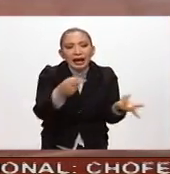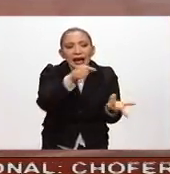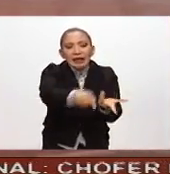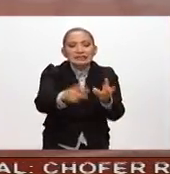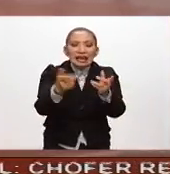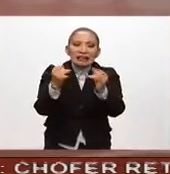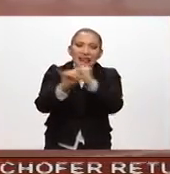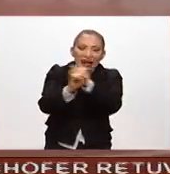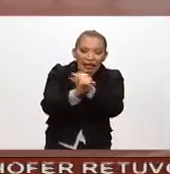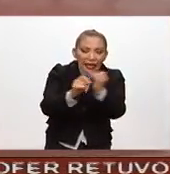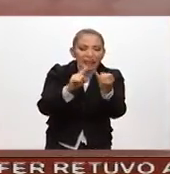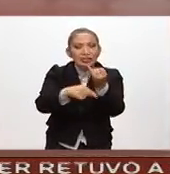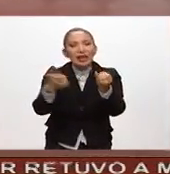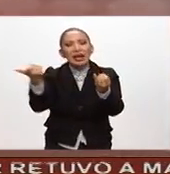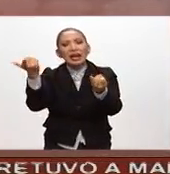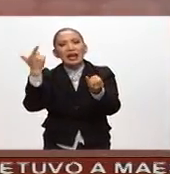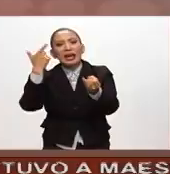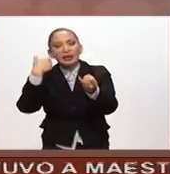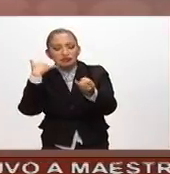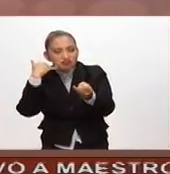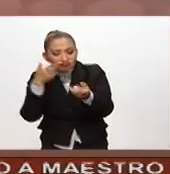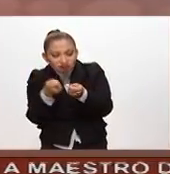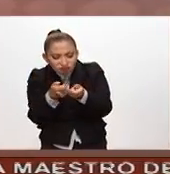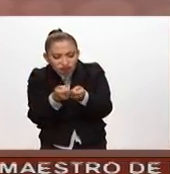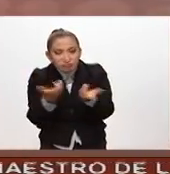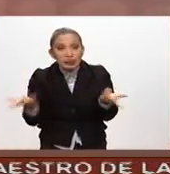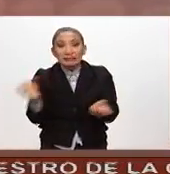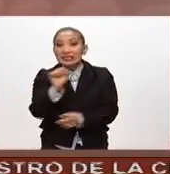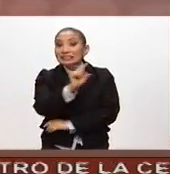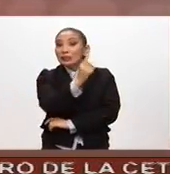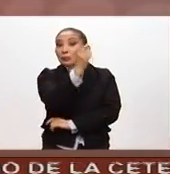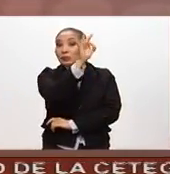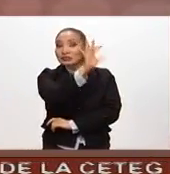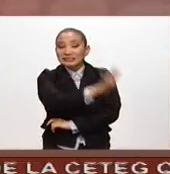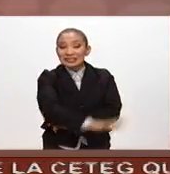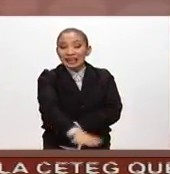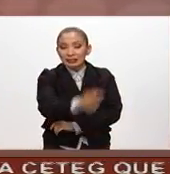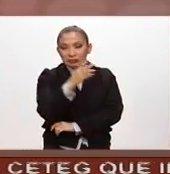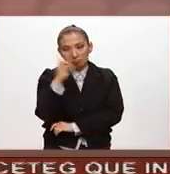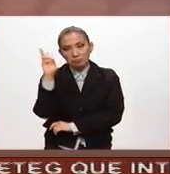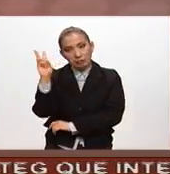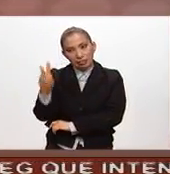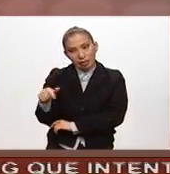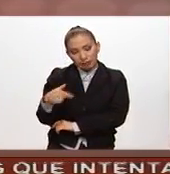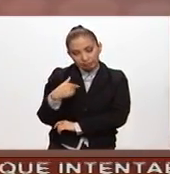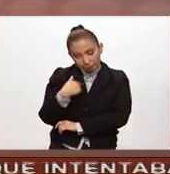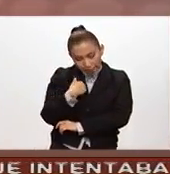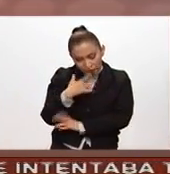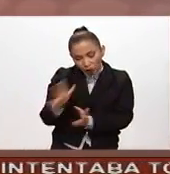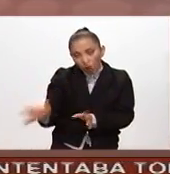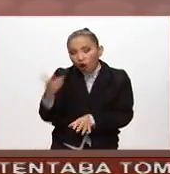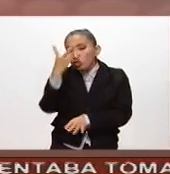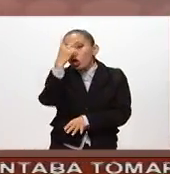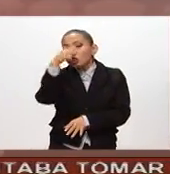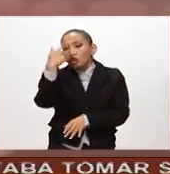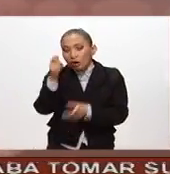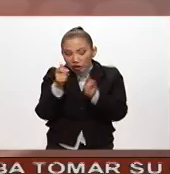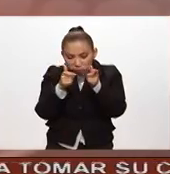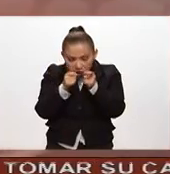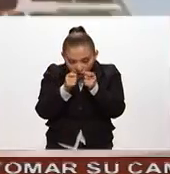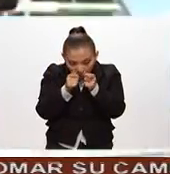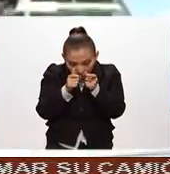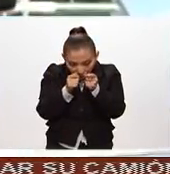el internet, el gadget, el teléfono? 61% reconoce abiertamente pasar más de 2 horas al